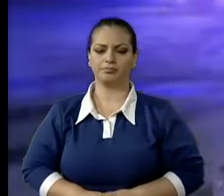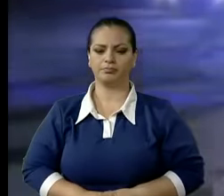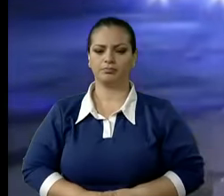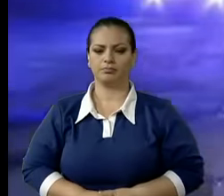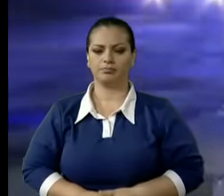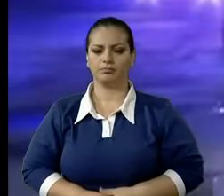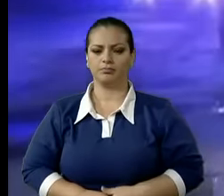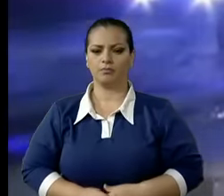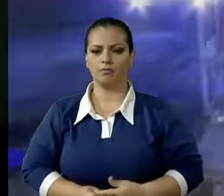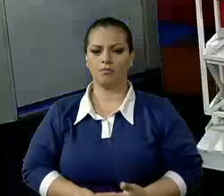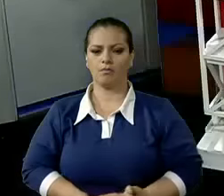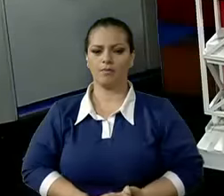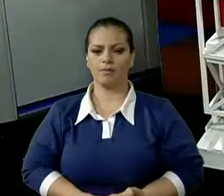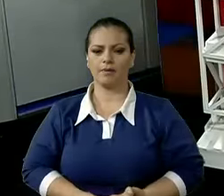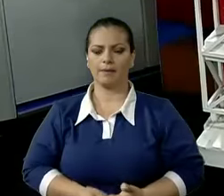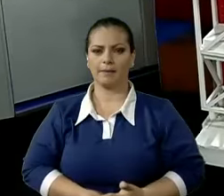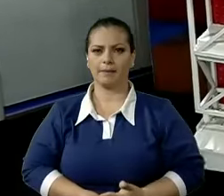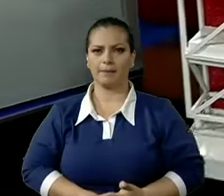Escobar.